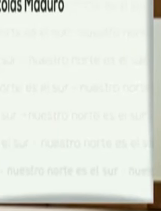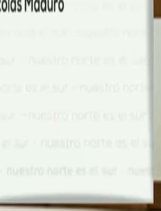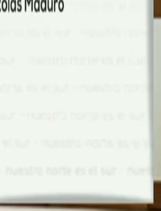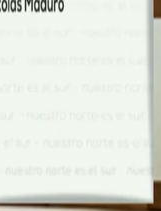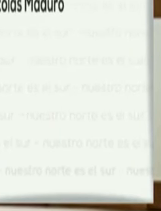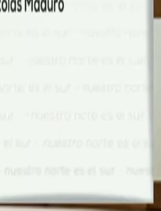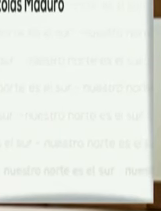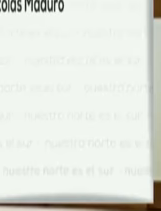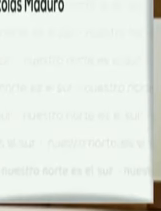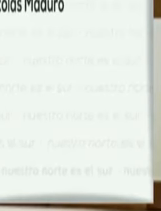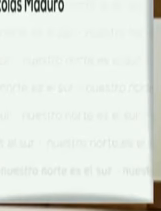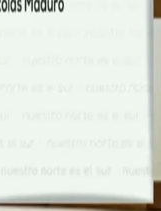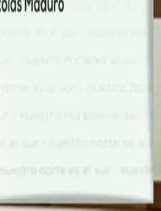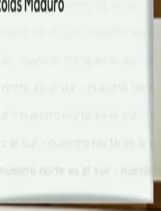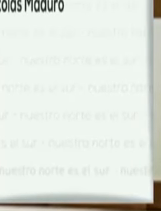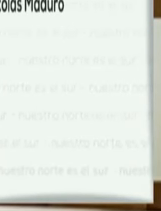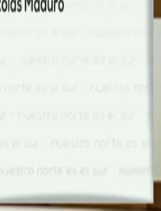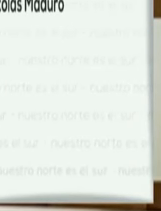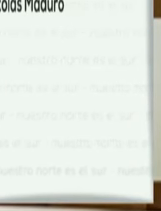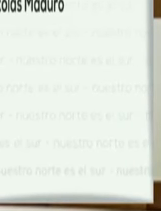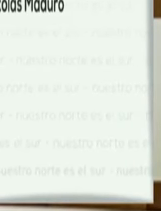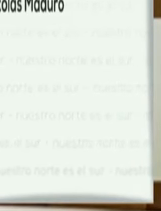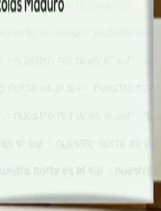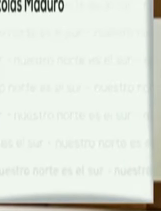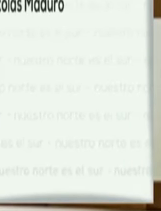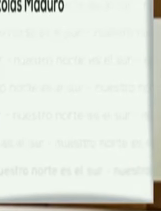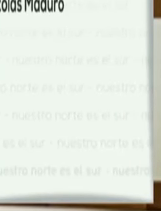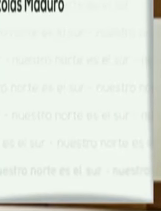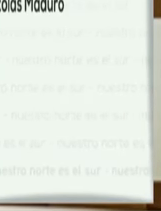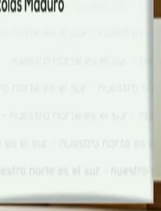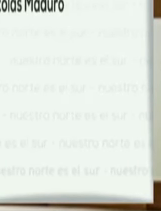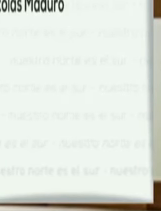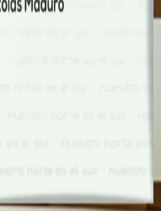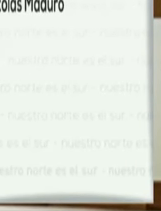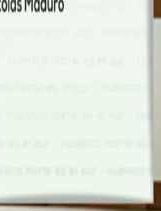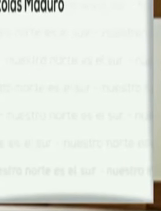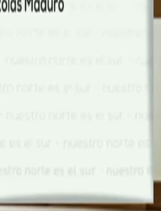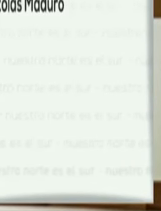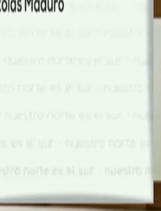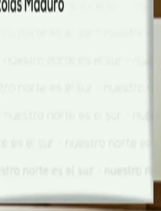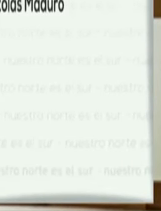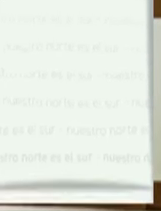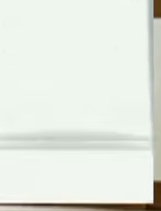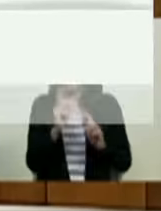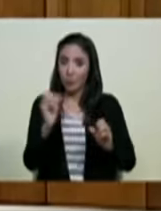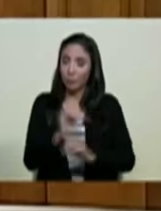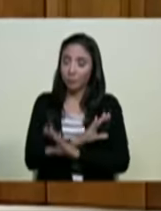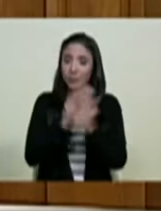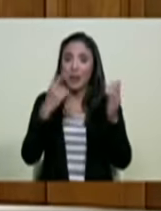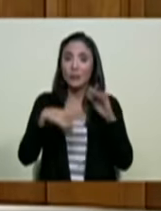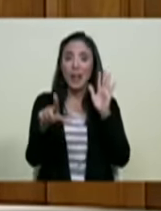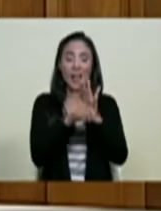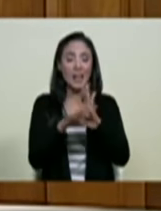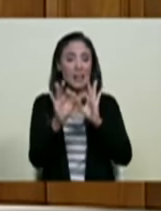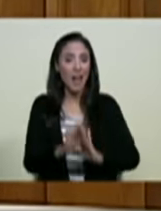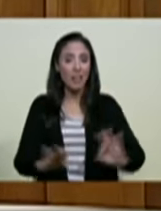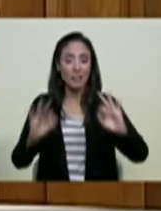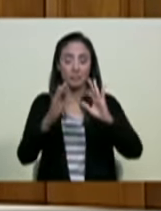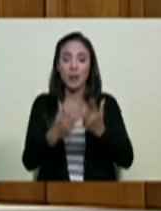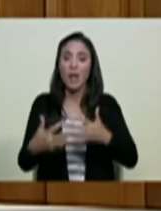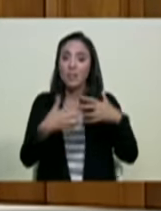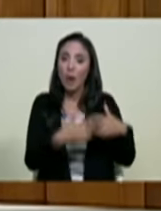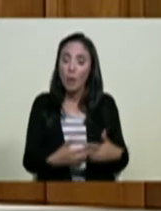criminal, los hace cometer este tipo de actos que sin lugar a dudas son ilegales en los Estados